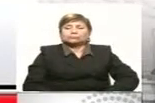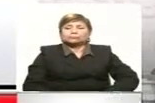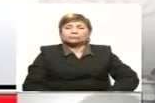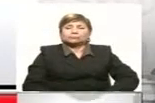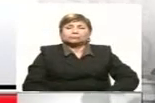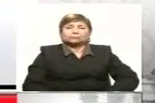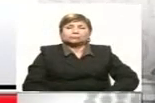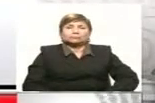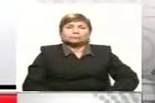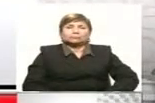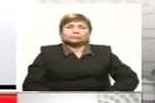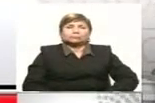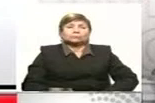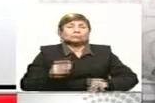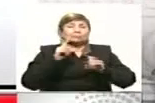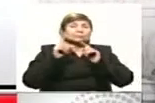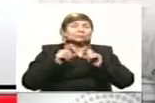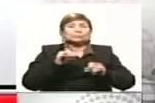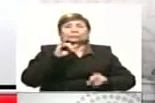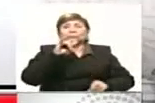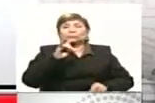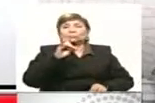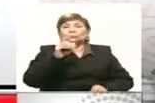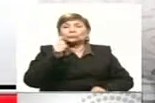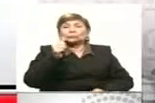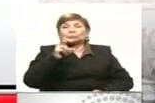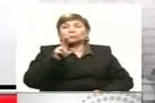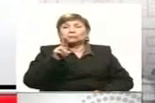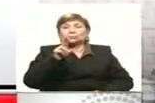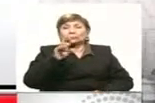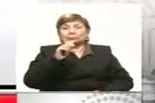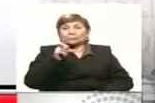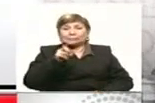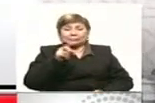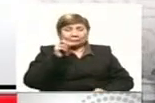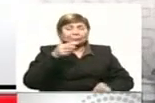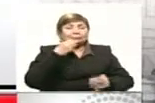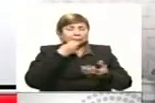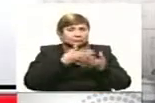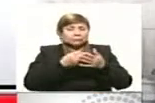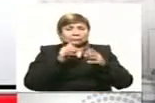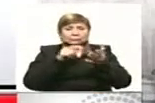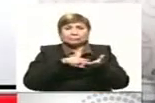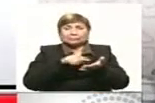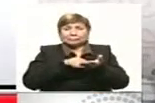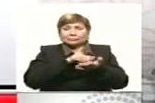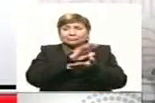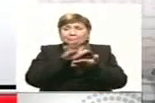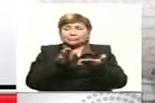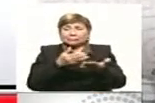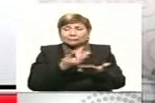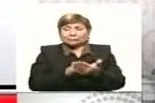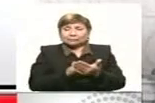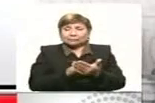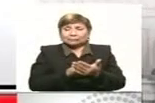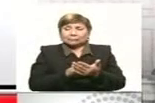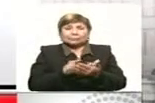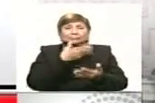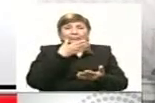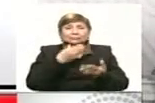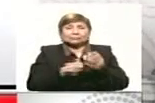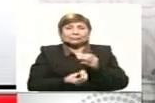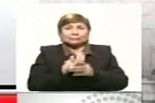Juárez, muchas gracias, congresista, por su pregunta. La deuda total a septiembre es